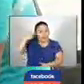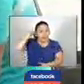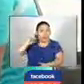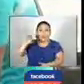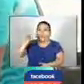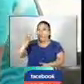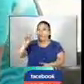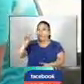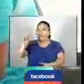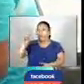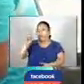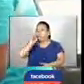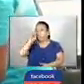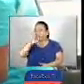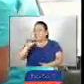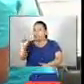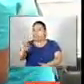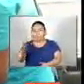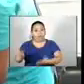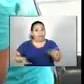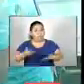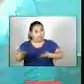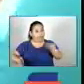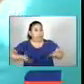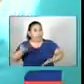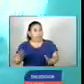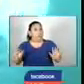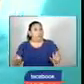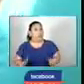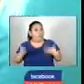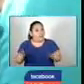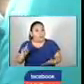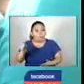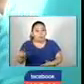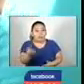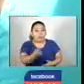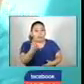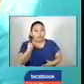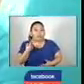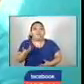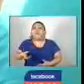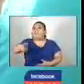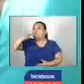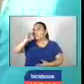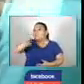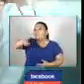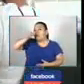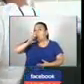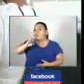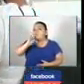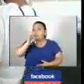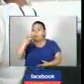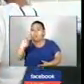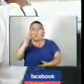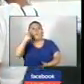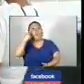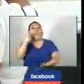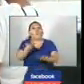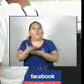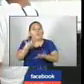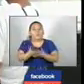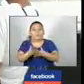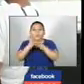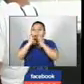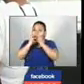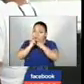Ovidio Ramírez, asegura que la demanda es grande porque sus clientes la consumen, asegurando que han comprobado la